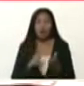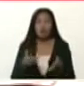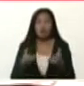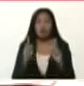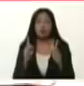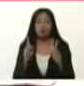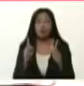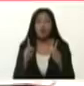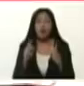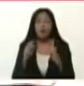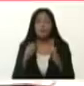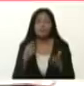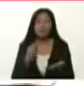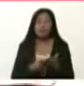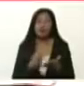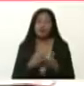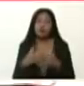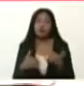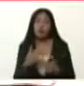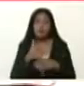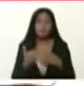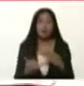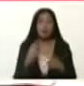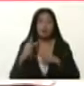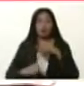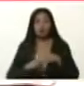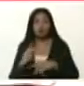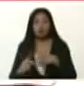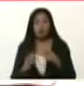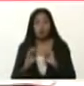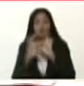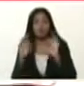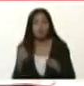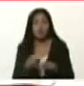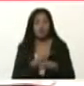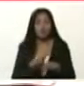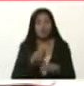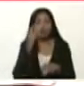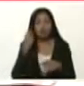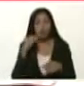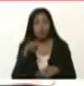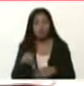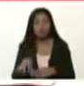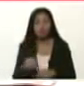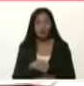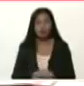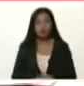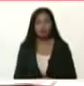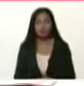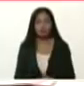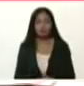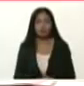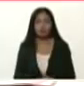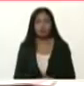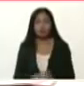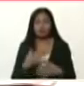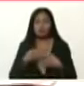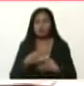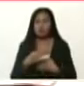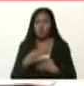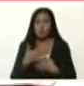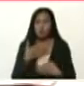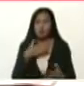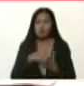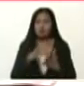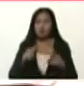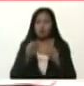de recursos especiales para los planes productivos y operativos de las gobernaciones de Estado, con la intención de